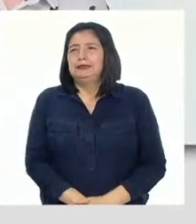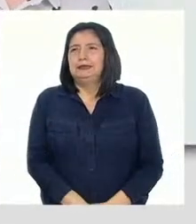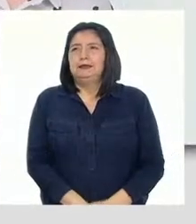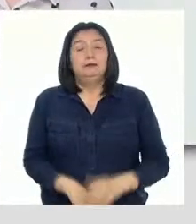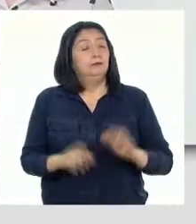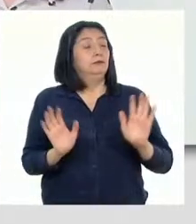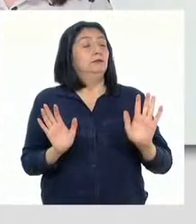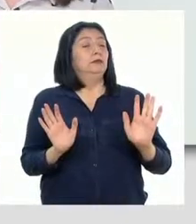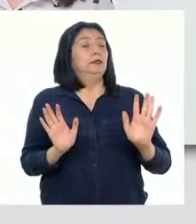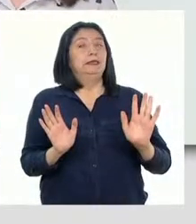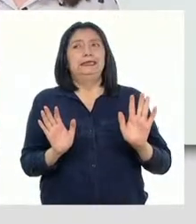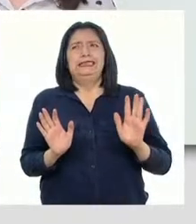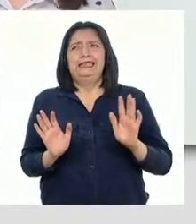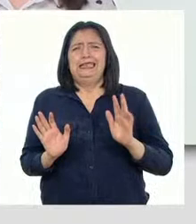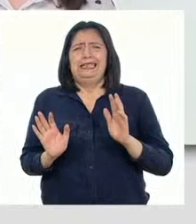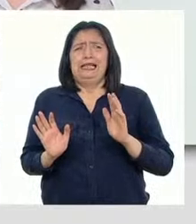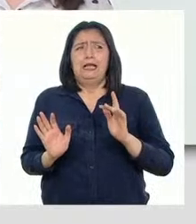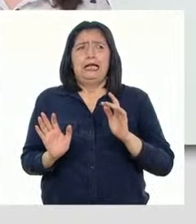Pues,